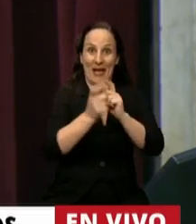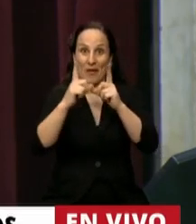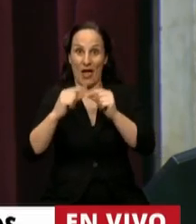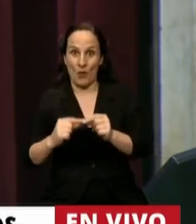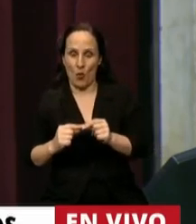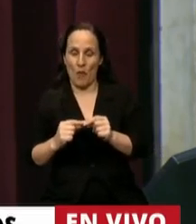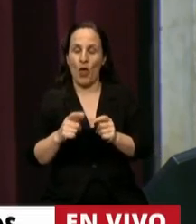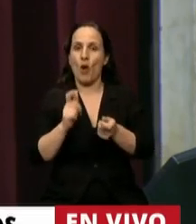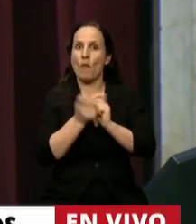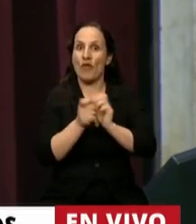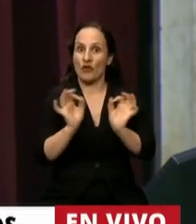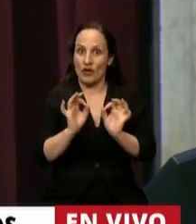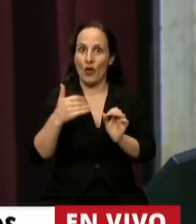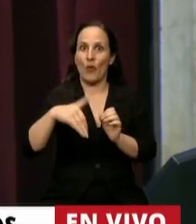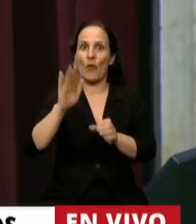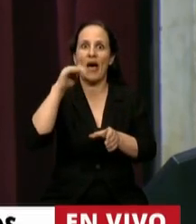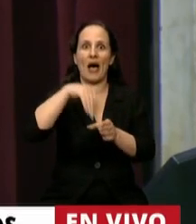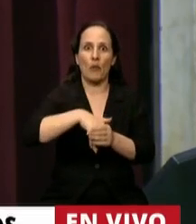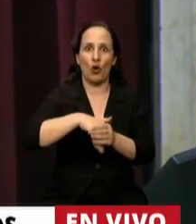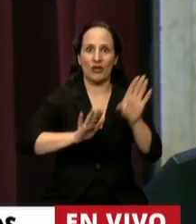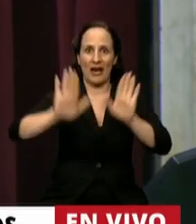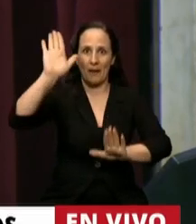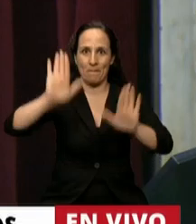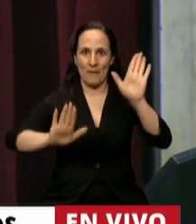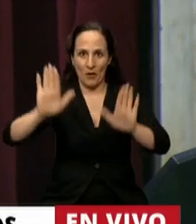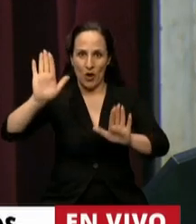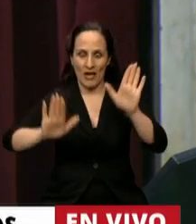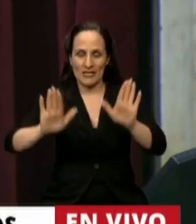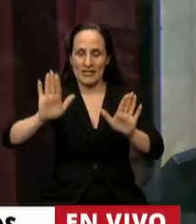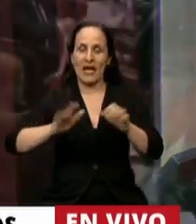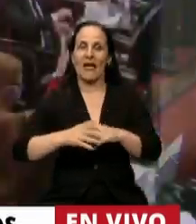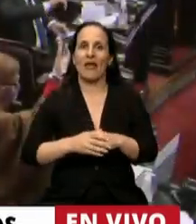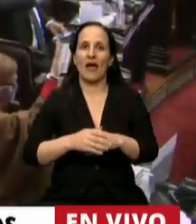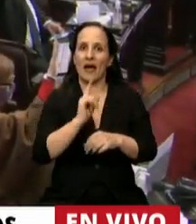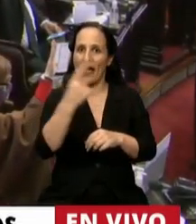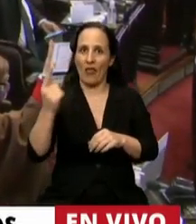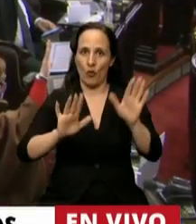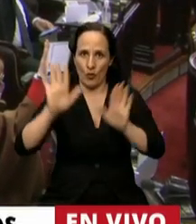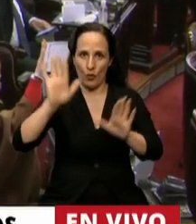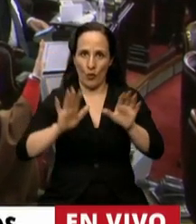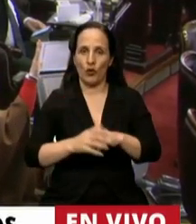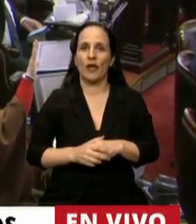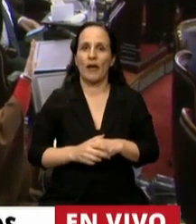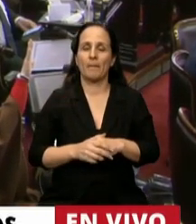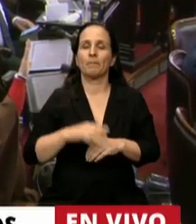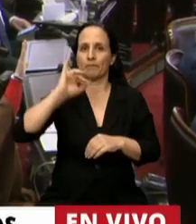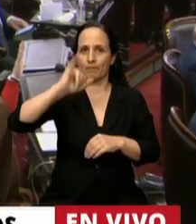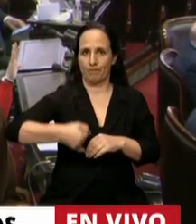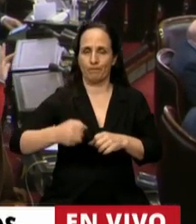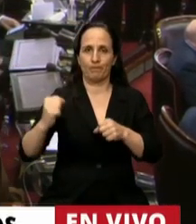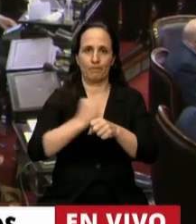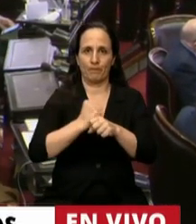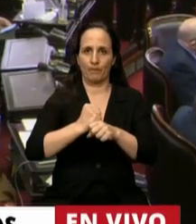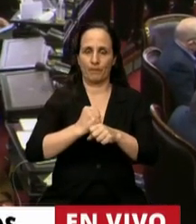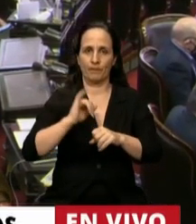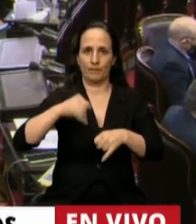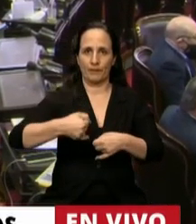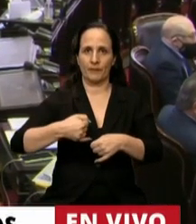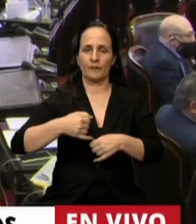comisión sin modificaciones. Se va a votar por signos. Sírvanse marcar su voto. Resulta